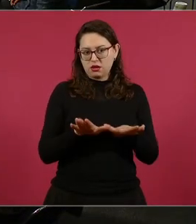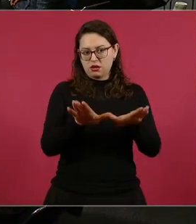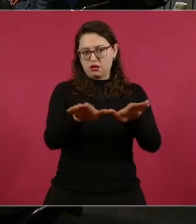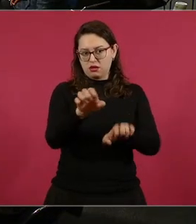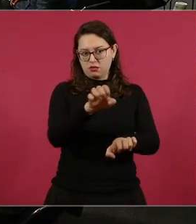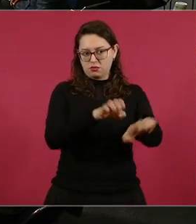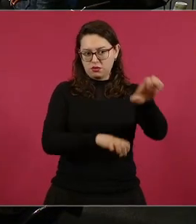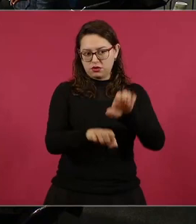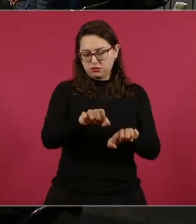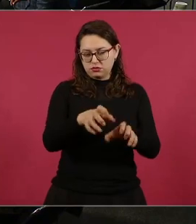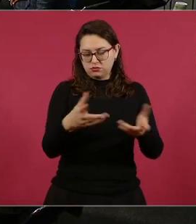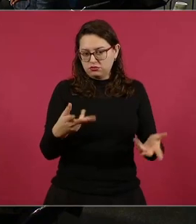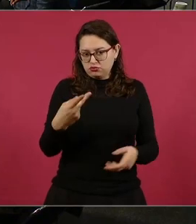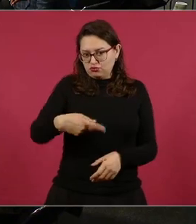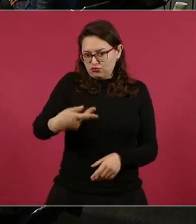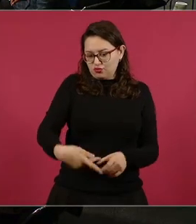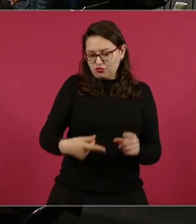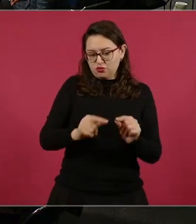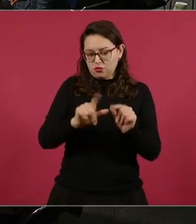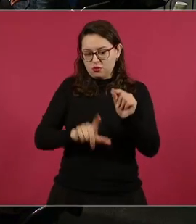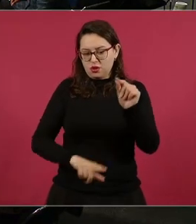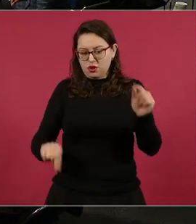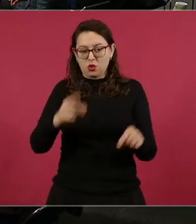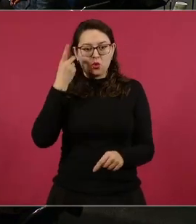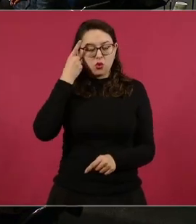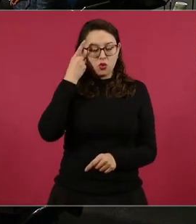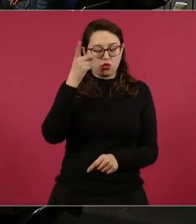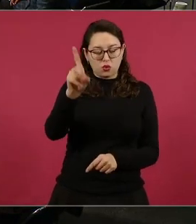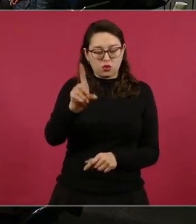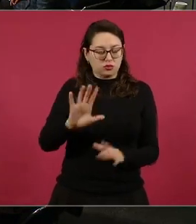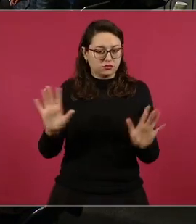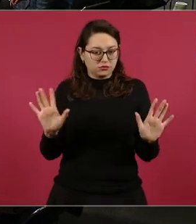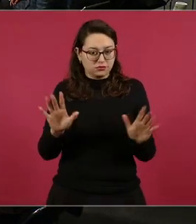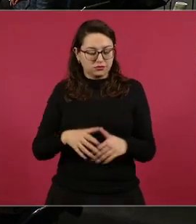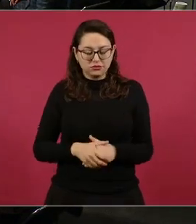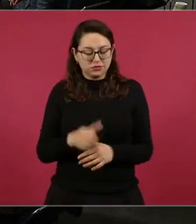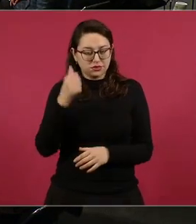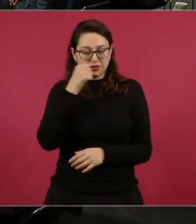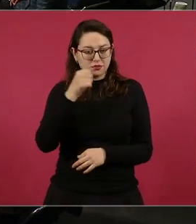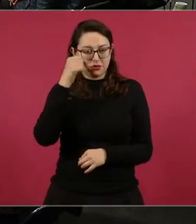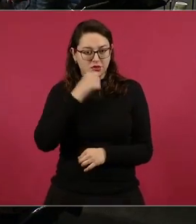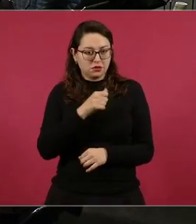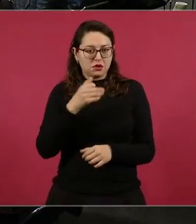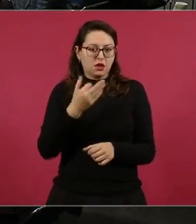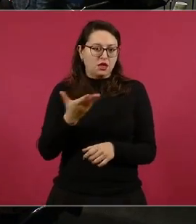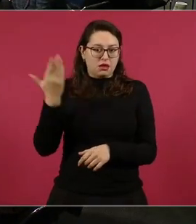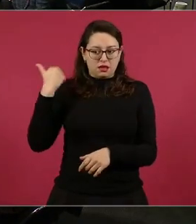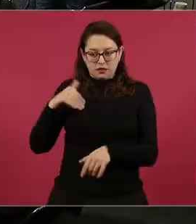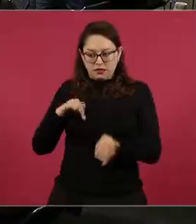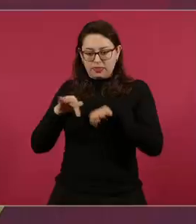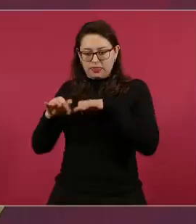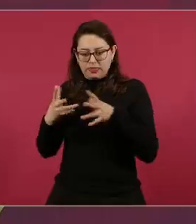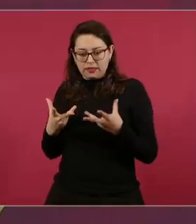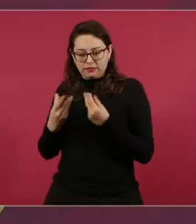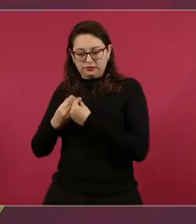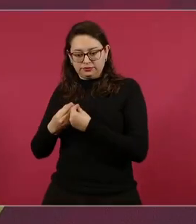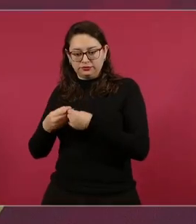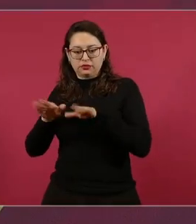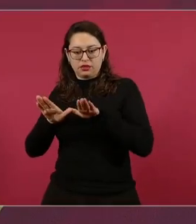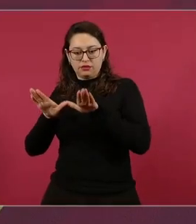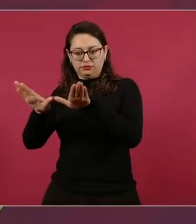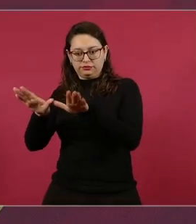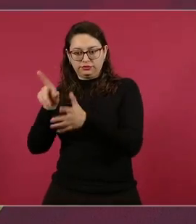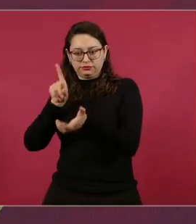teníamos dando servicio en la Fuerza Aérea Mexicana. Se pasan allá, ya